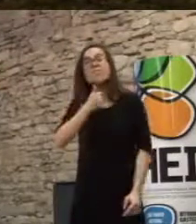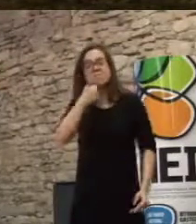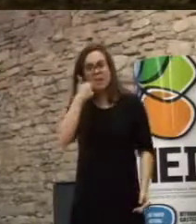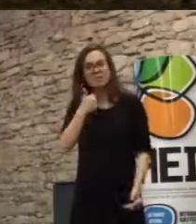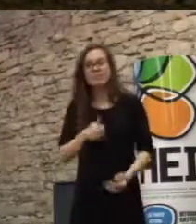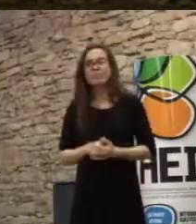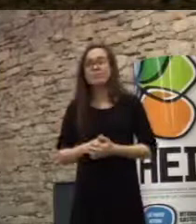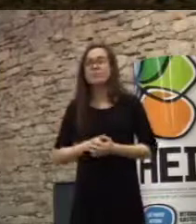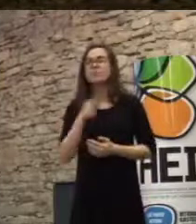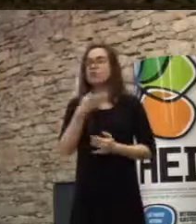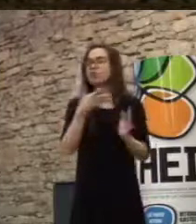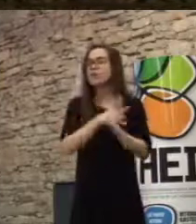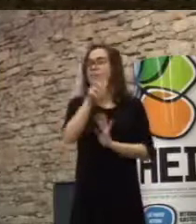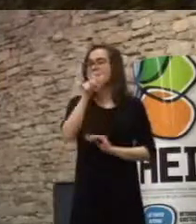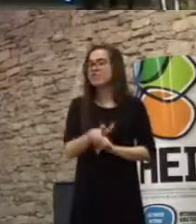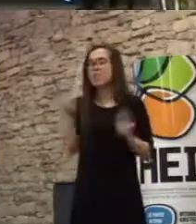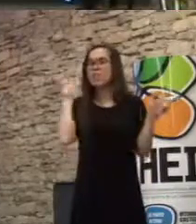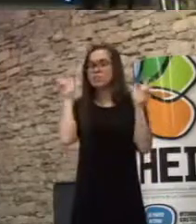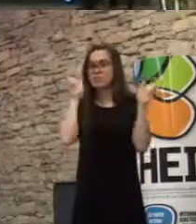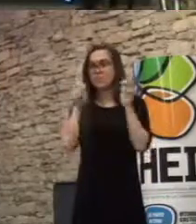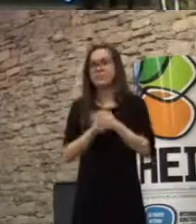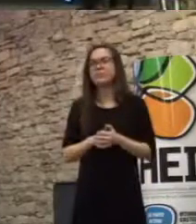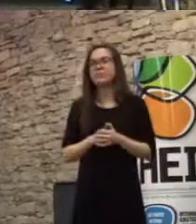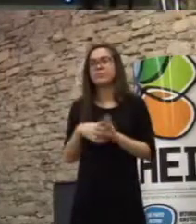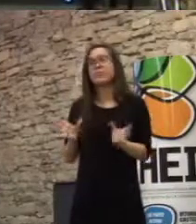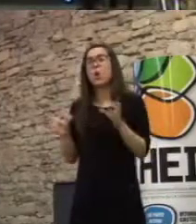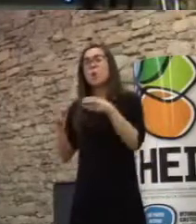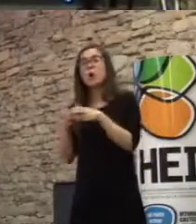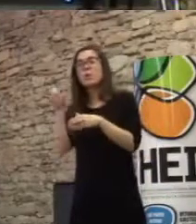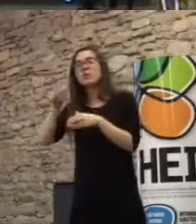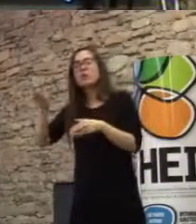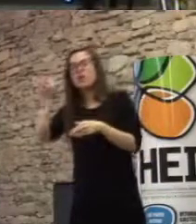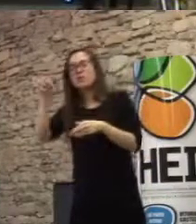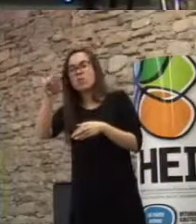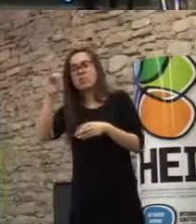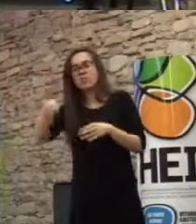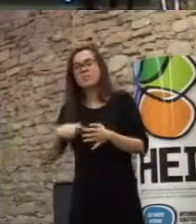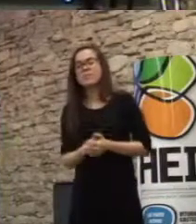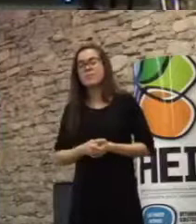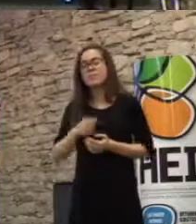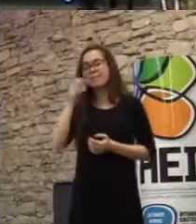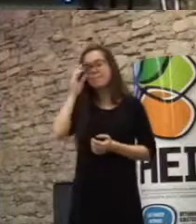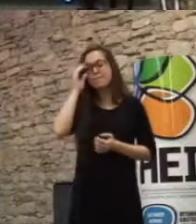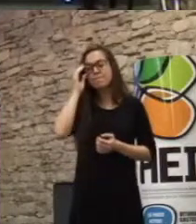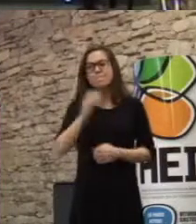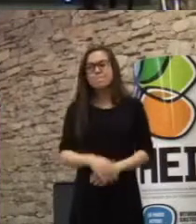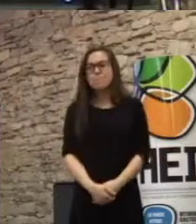esto sería un auditivo y tenemos otro tipo de personas tenemos personas